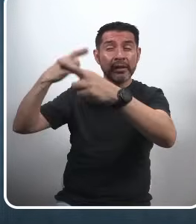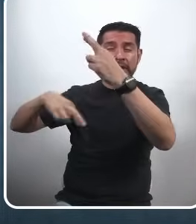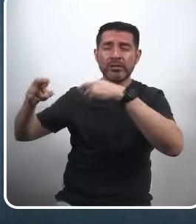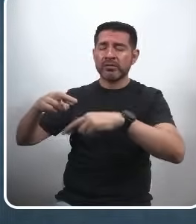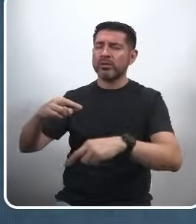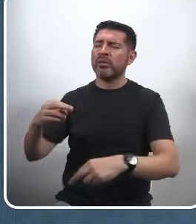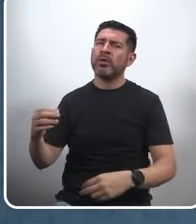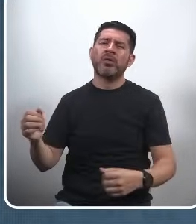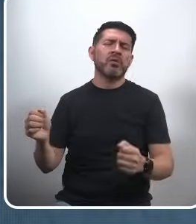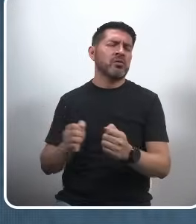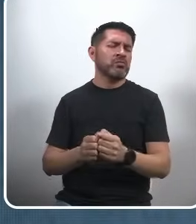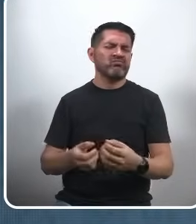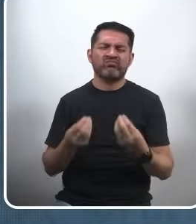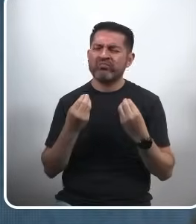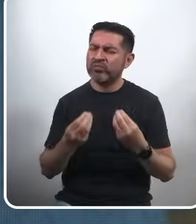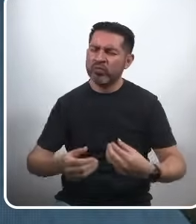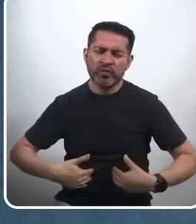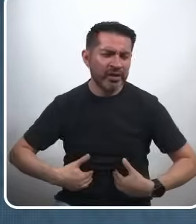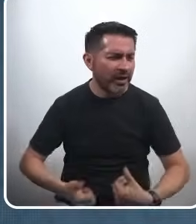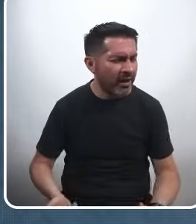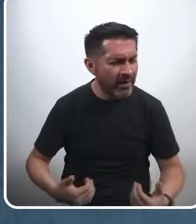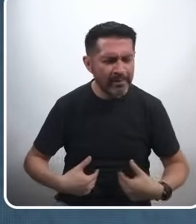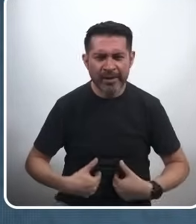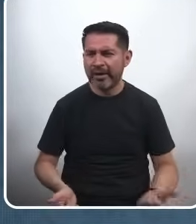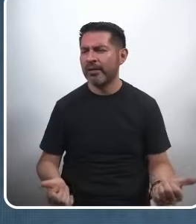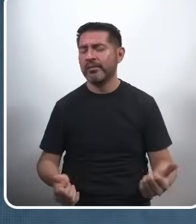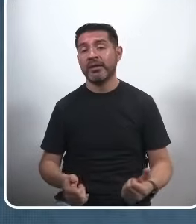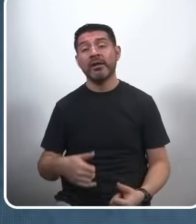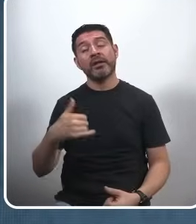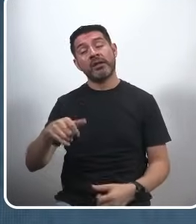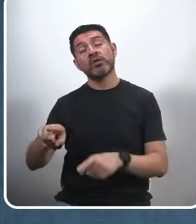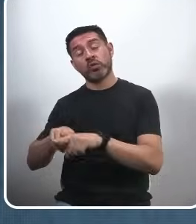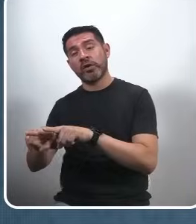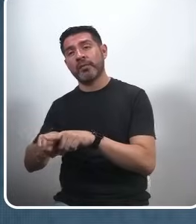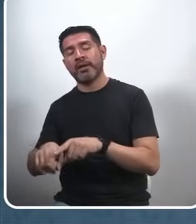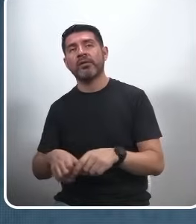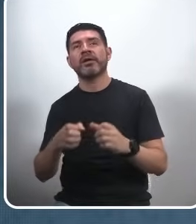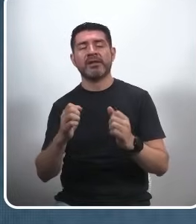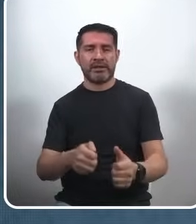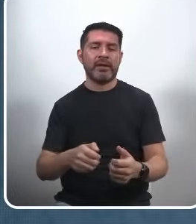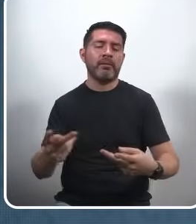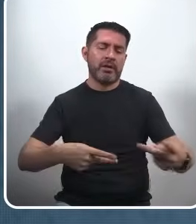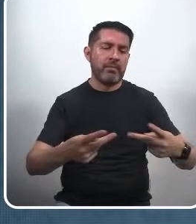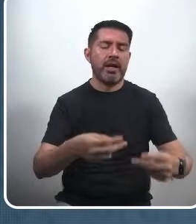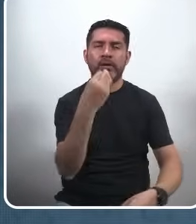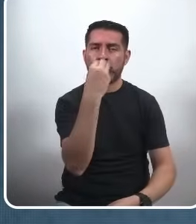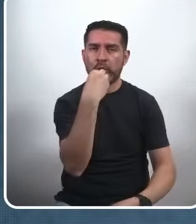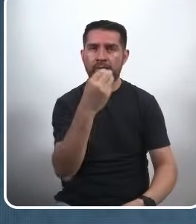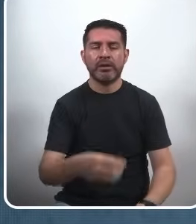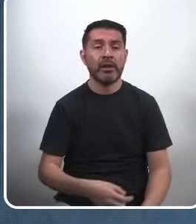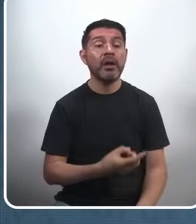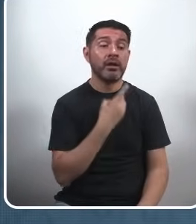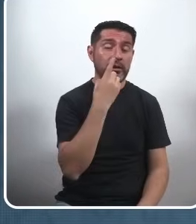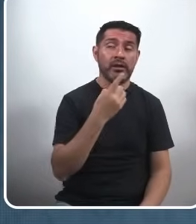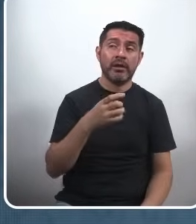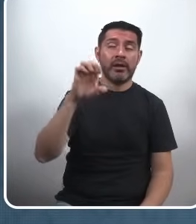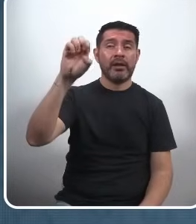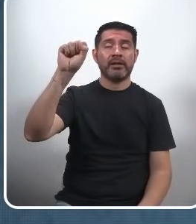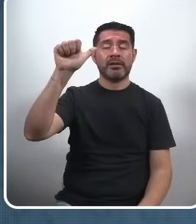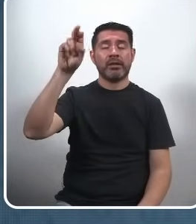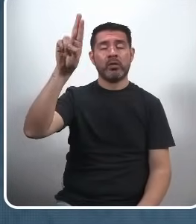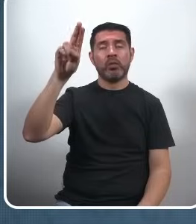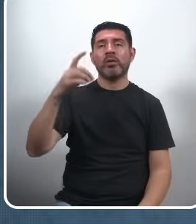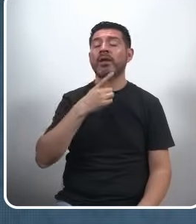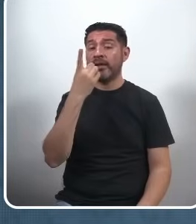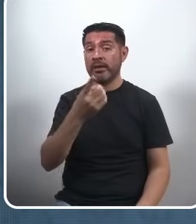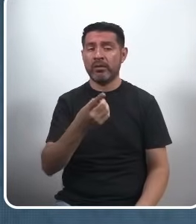estaba cocinando un plato de lentejas, una olla de lentejas. Y Esaú, siendo el primogénito, le dijo, dame lentejas. Dijo, no, bueno, te doy,